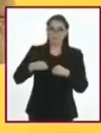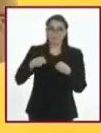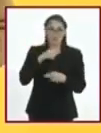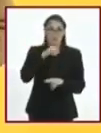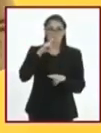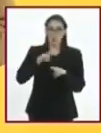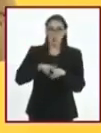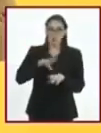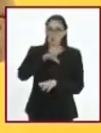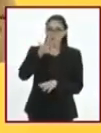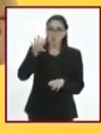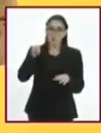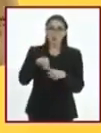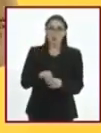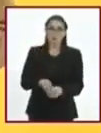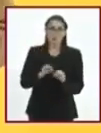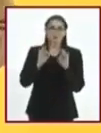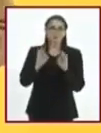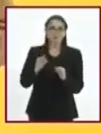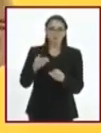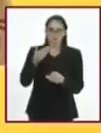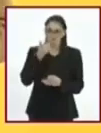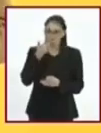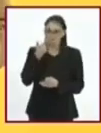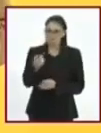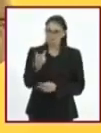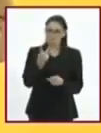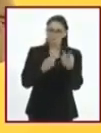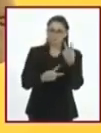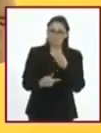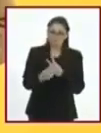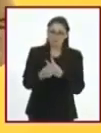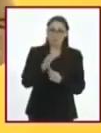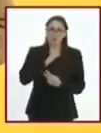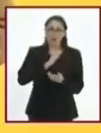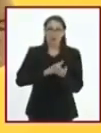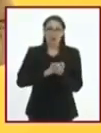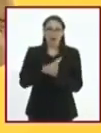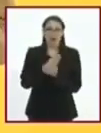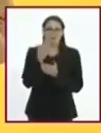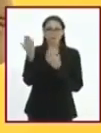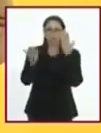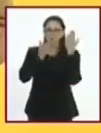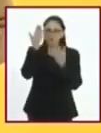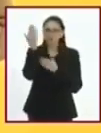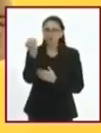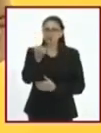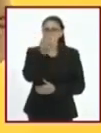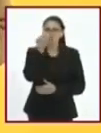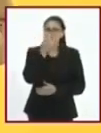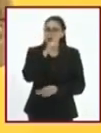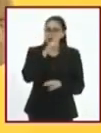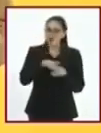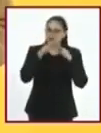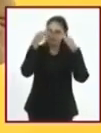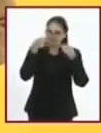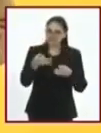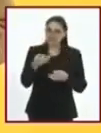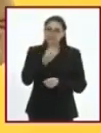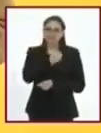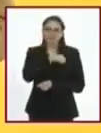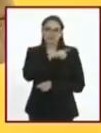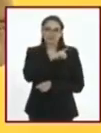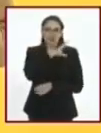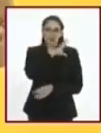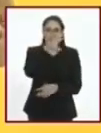decir, contar con estabilidad económica, con acceso a una educación de calidad, con servicios de salud y